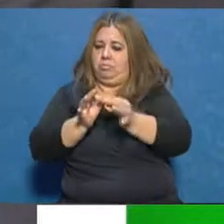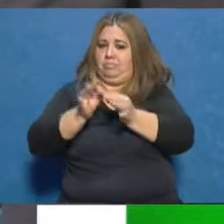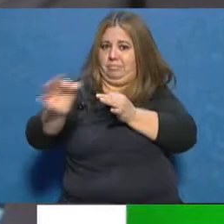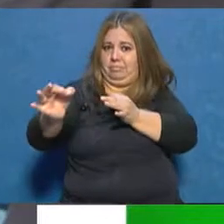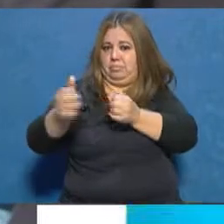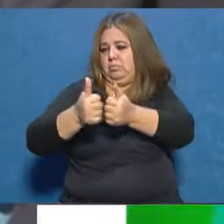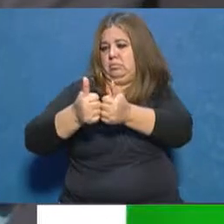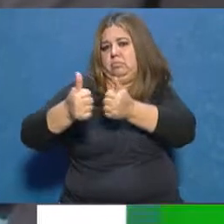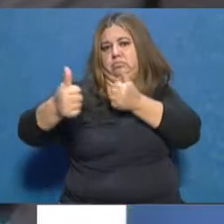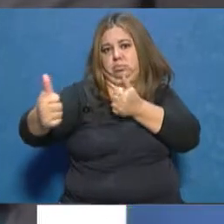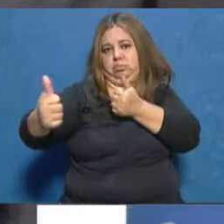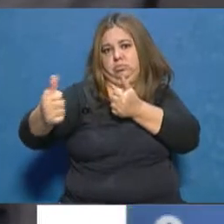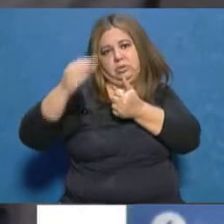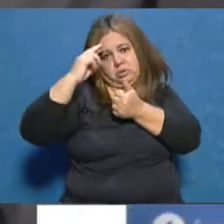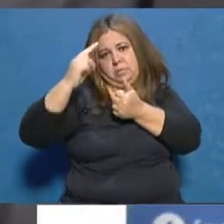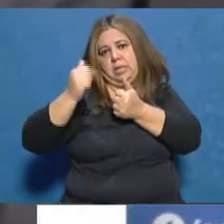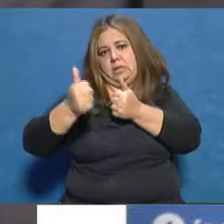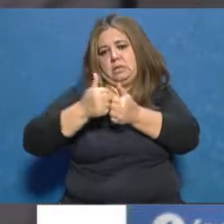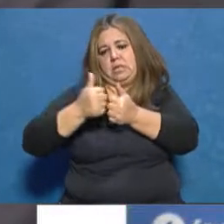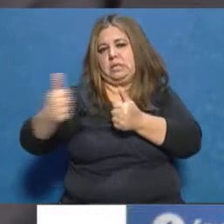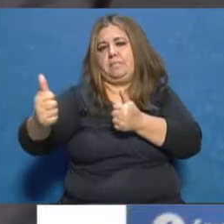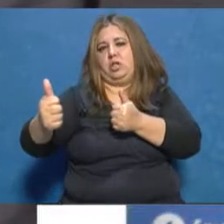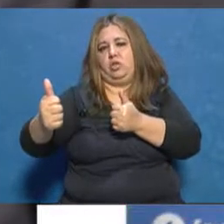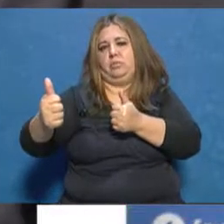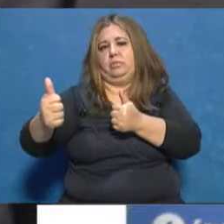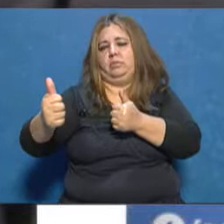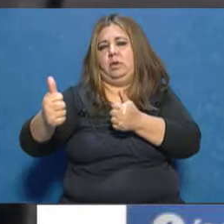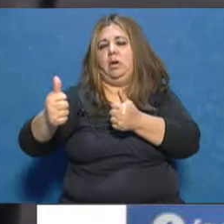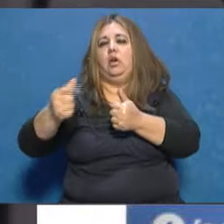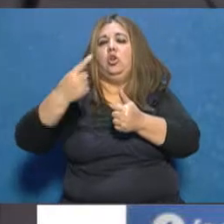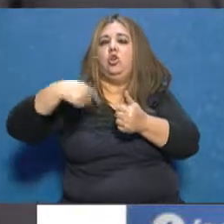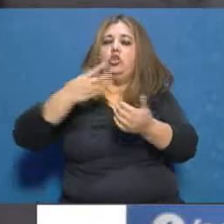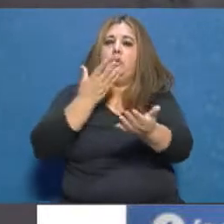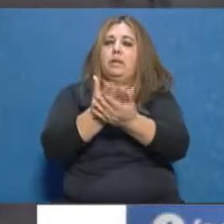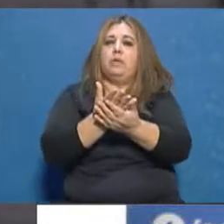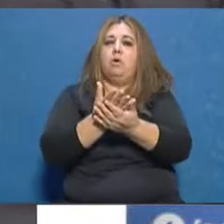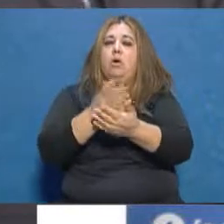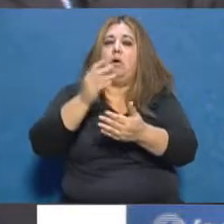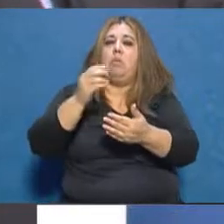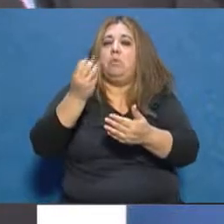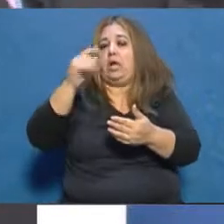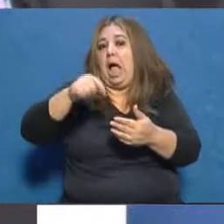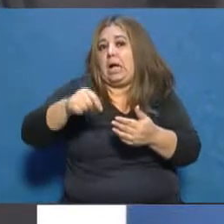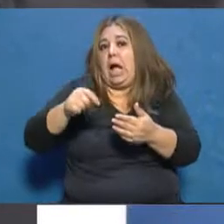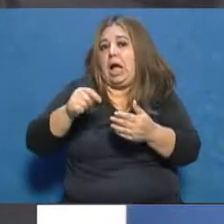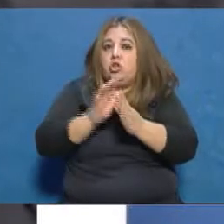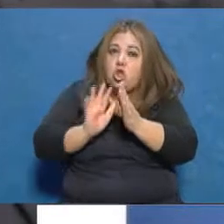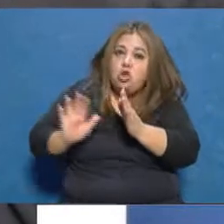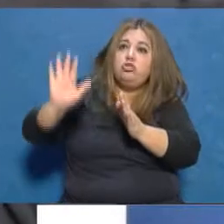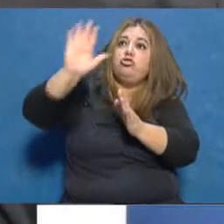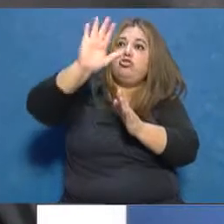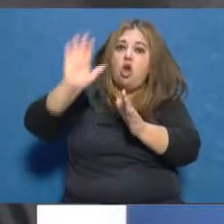social. El pedido nuestro se basa en que, como en la zona este no ha habido casos, gracias a Dios, de